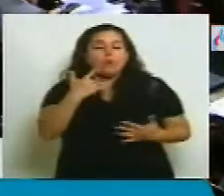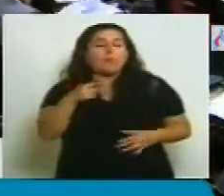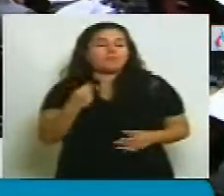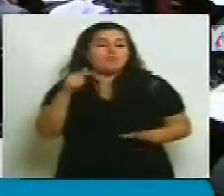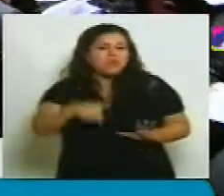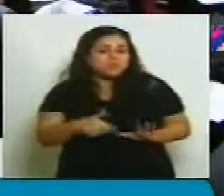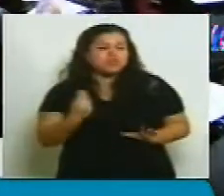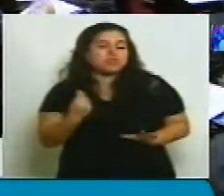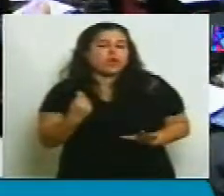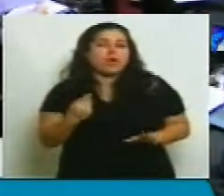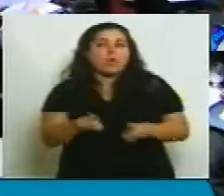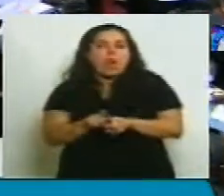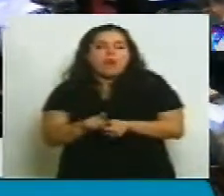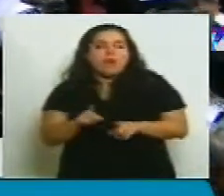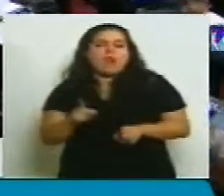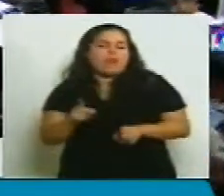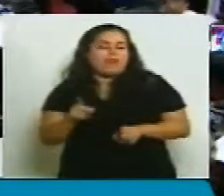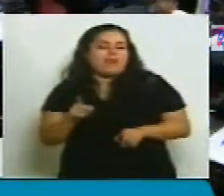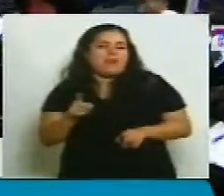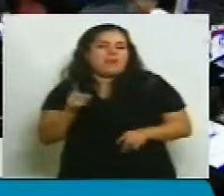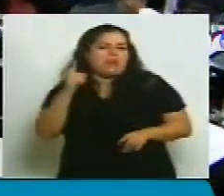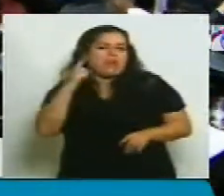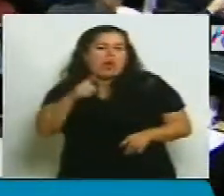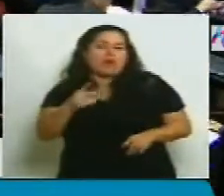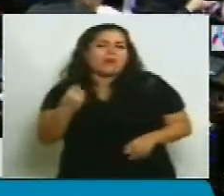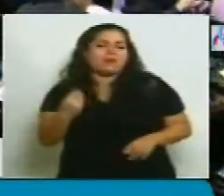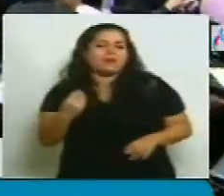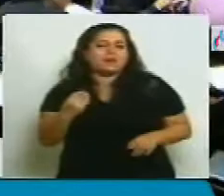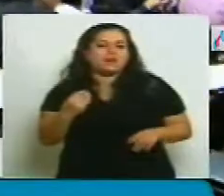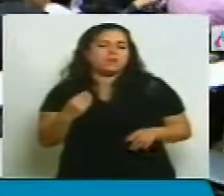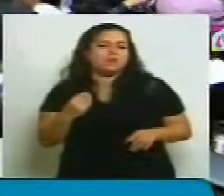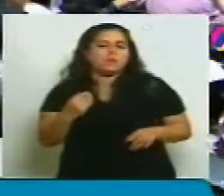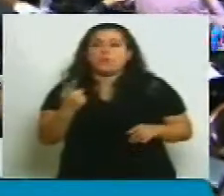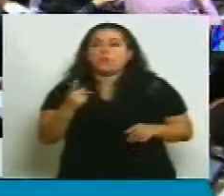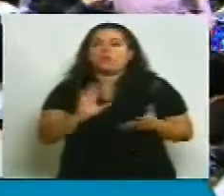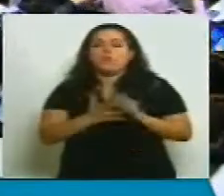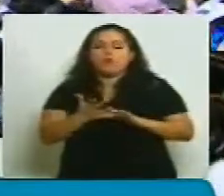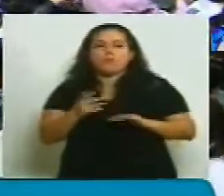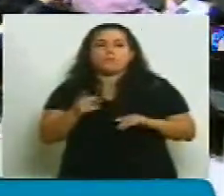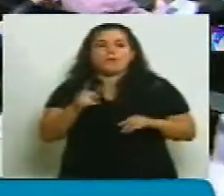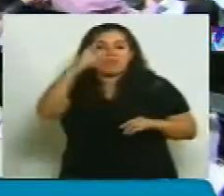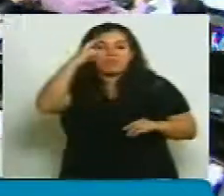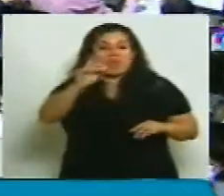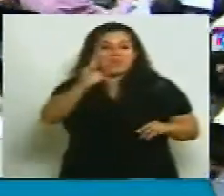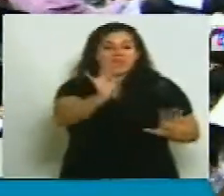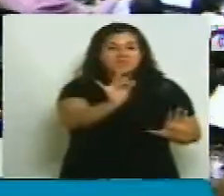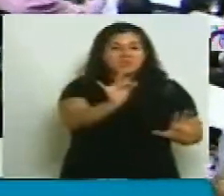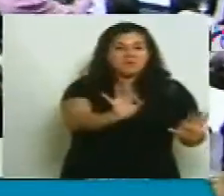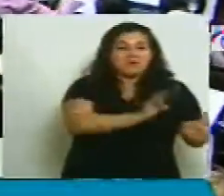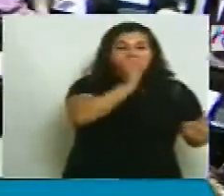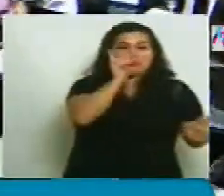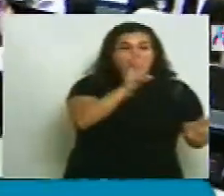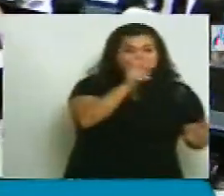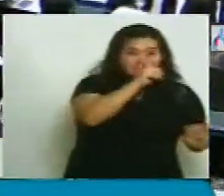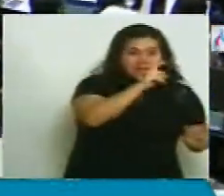es lograr un sendero a partir del 10 de diciembre del año 2007